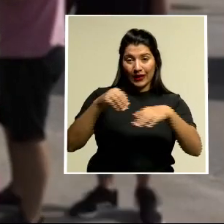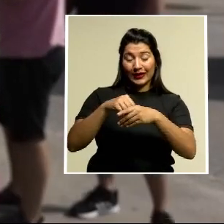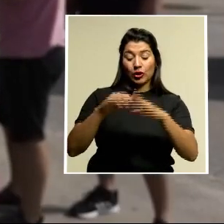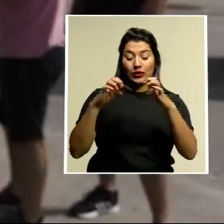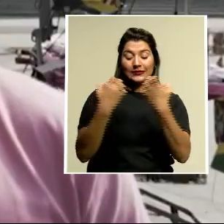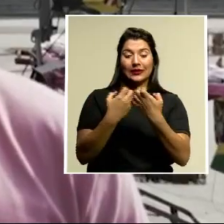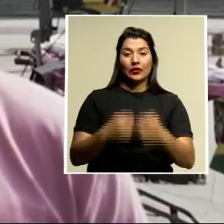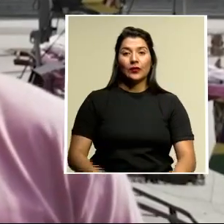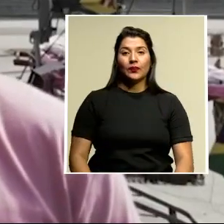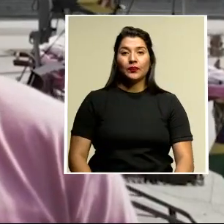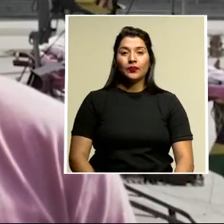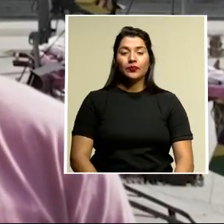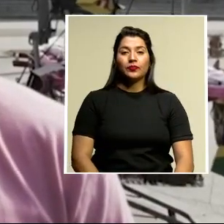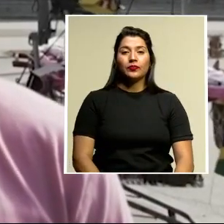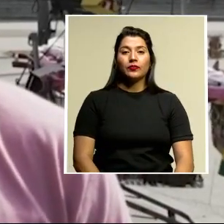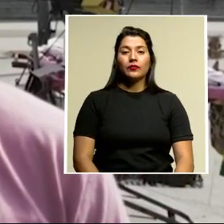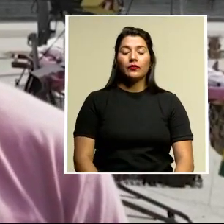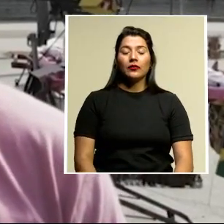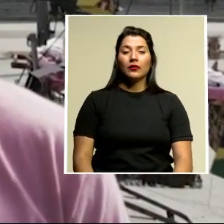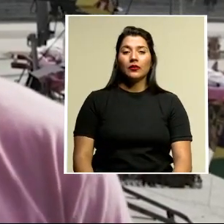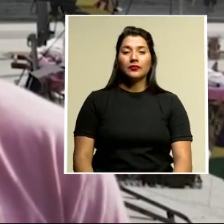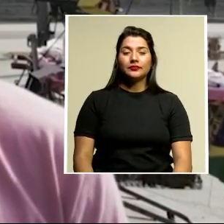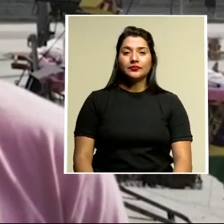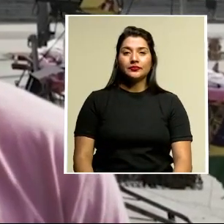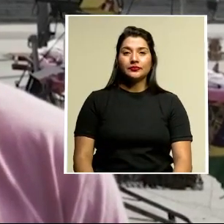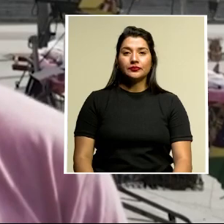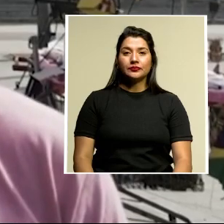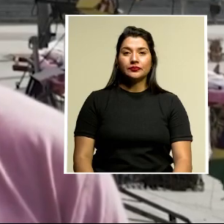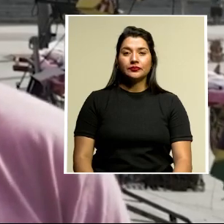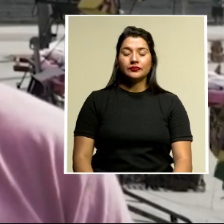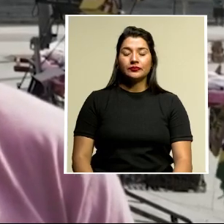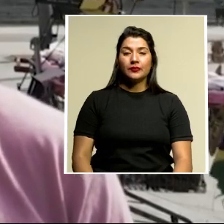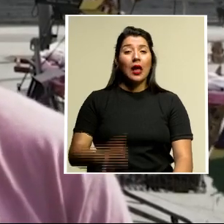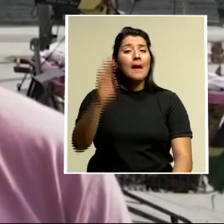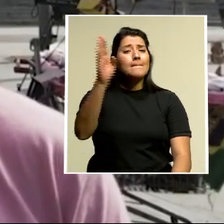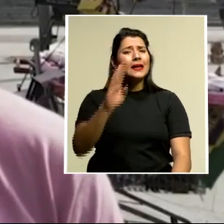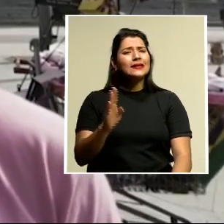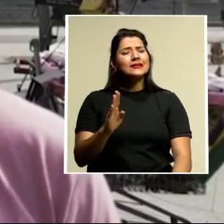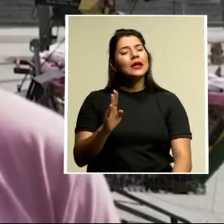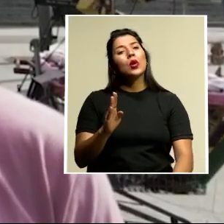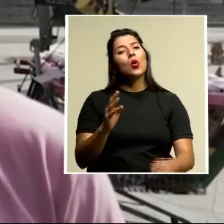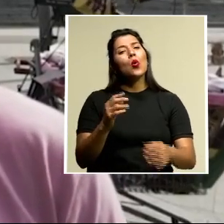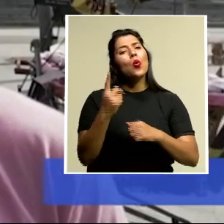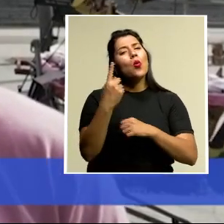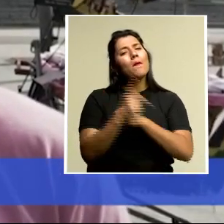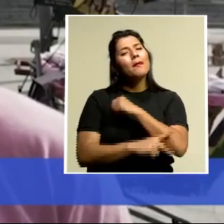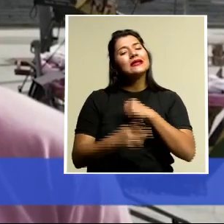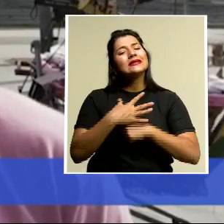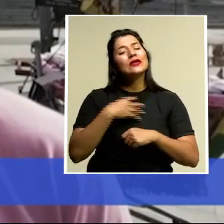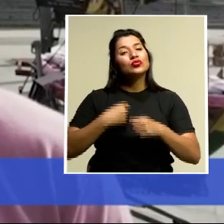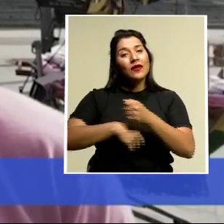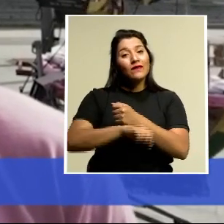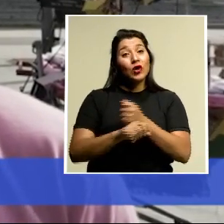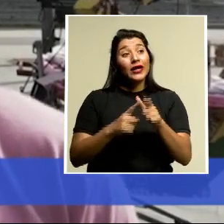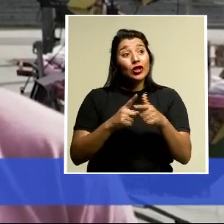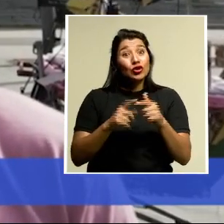la final de la Copa América 2021 que se disputará el sábado entre Argentina y Brasil en el Estadio Maracaná.